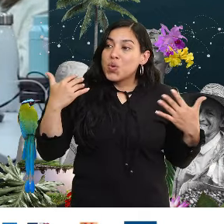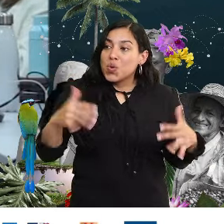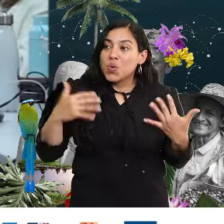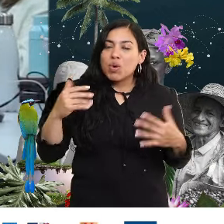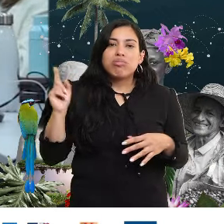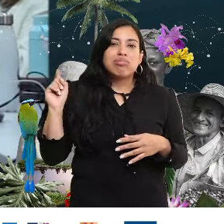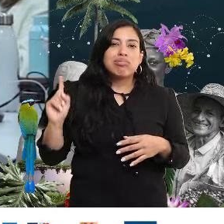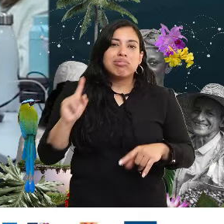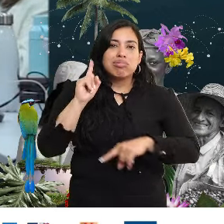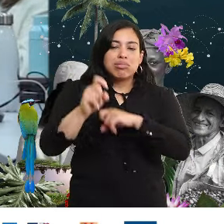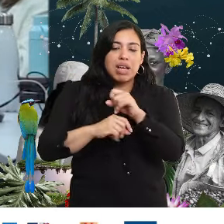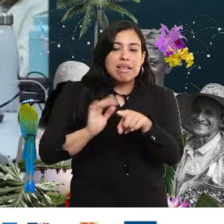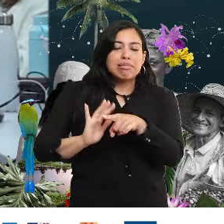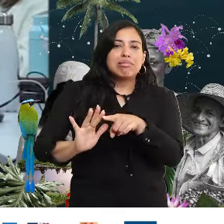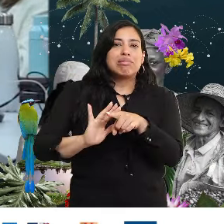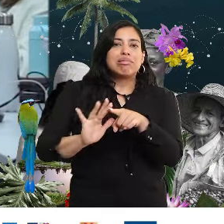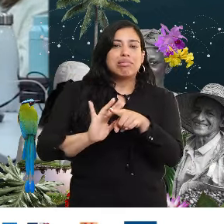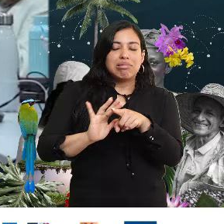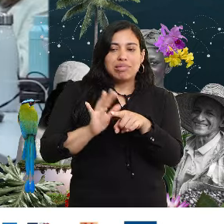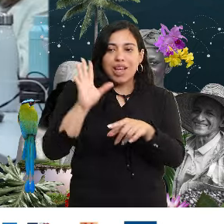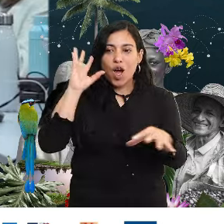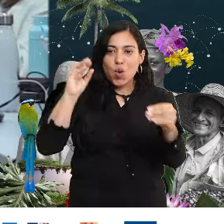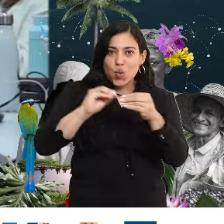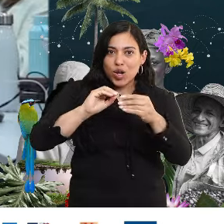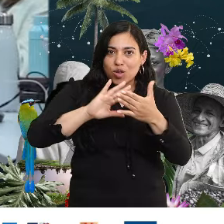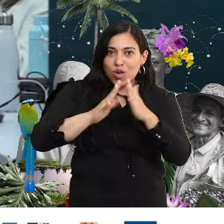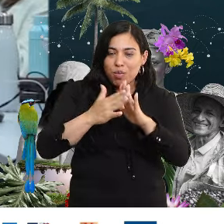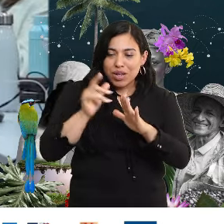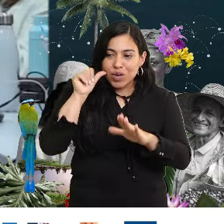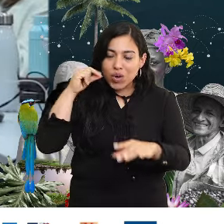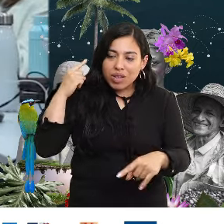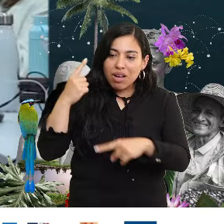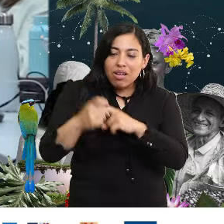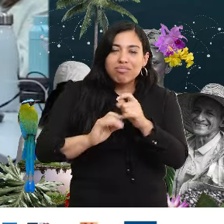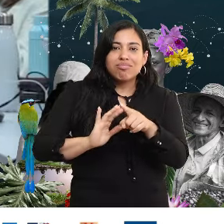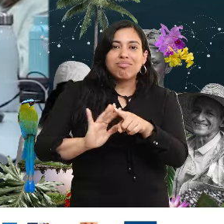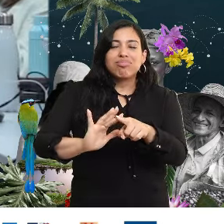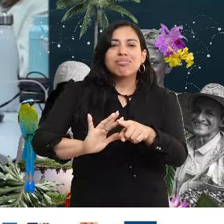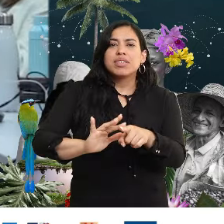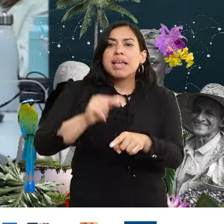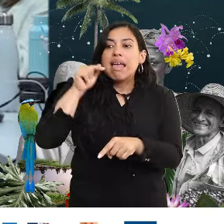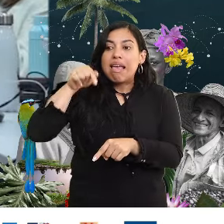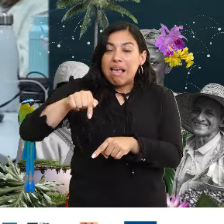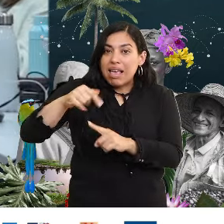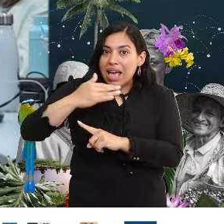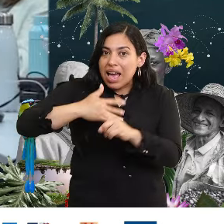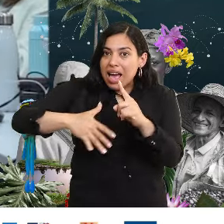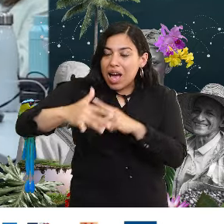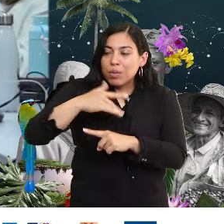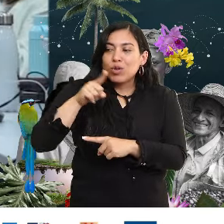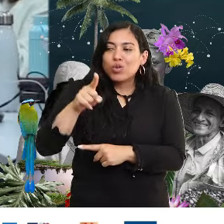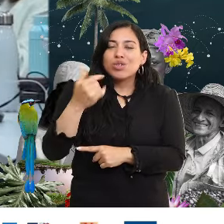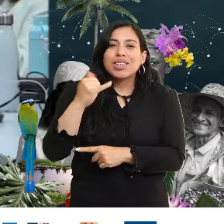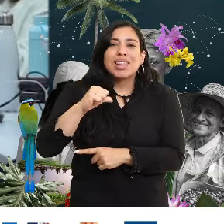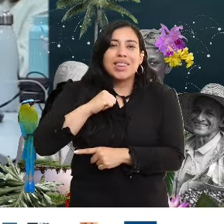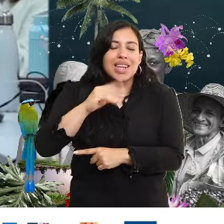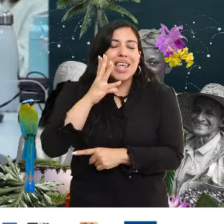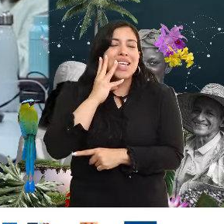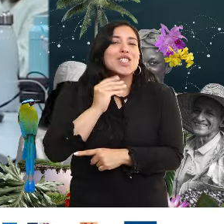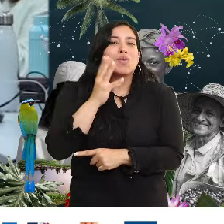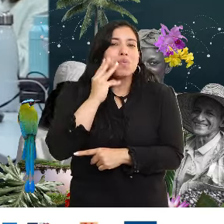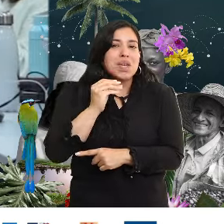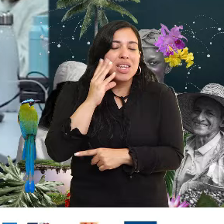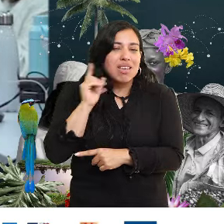varios años en la implementación de nuestro acuerdo de paz. Cuéntanos desde ese ámbito y esa experiencia